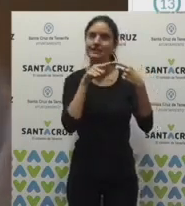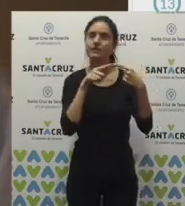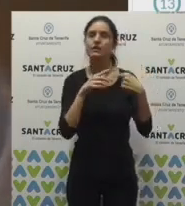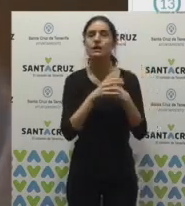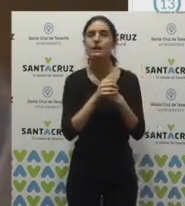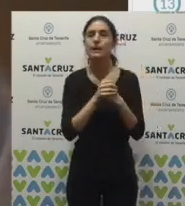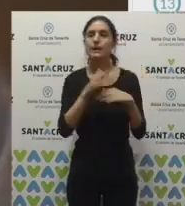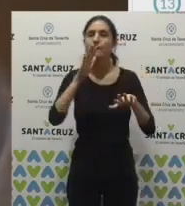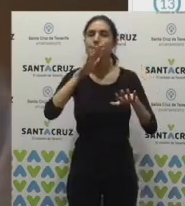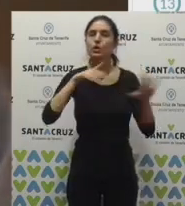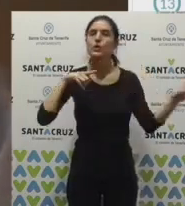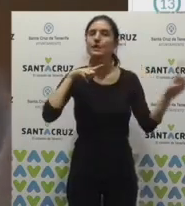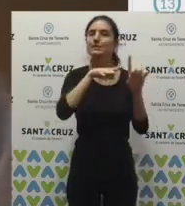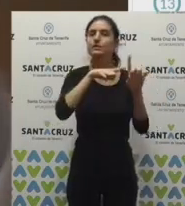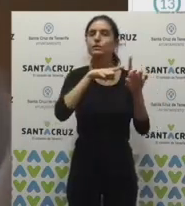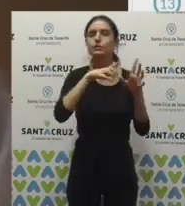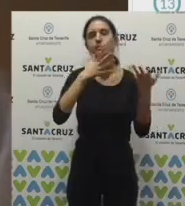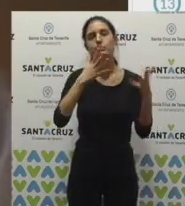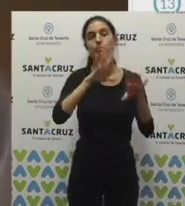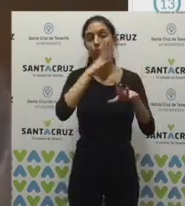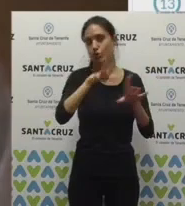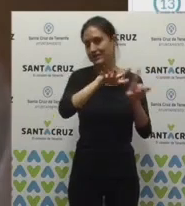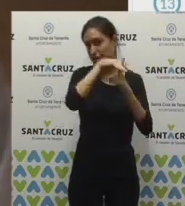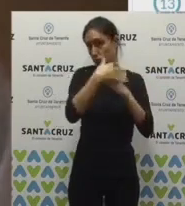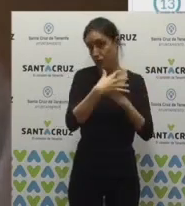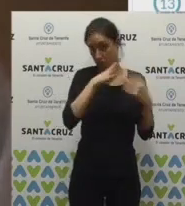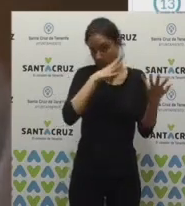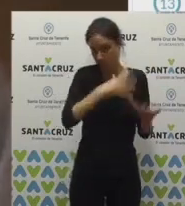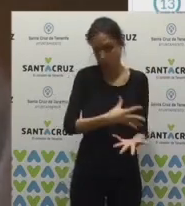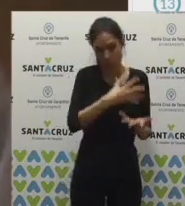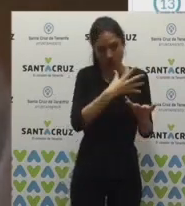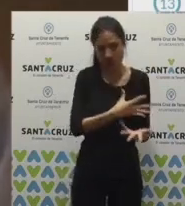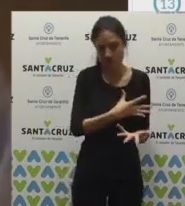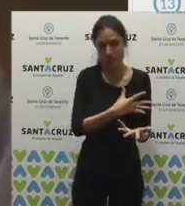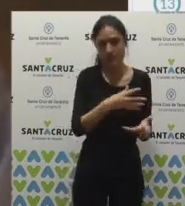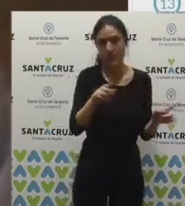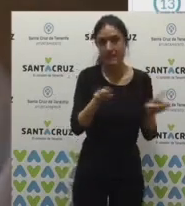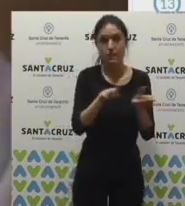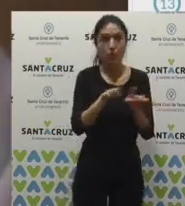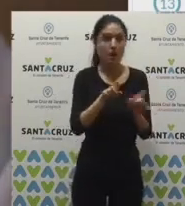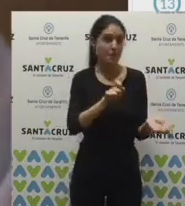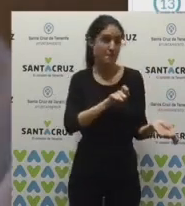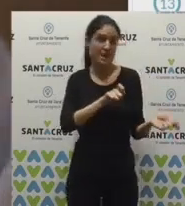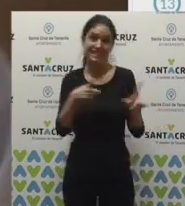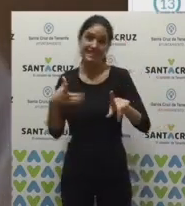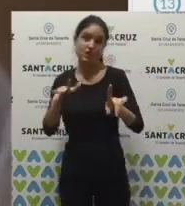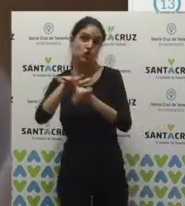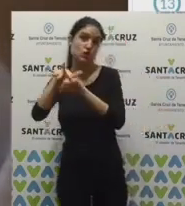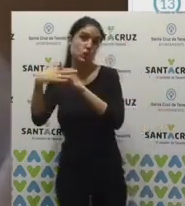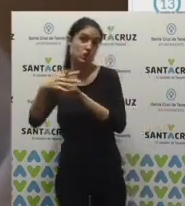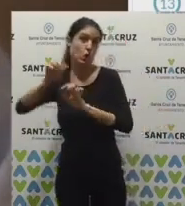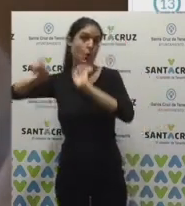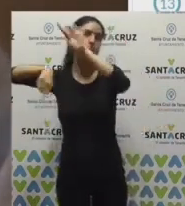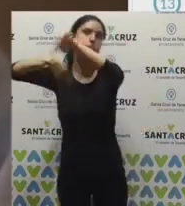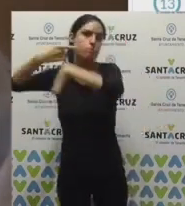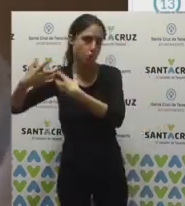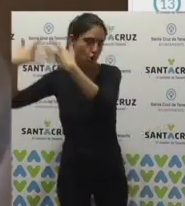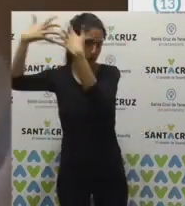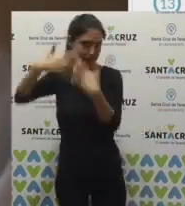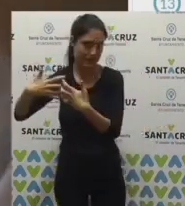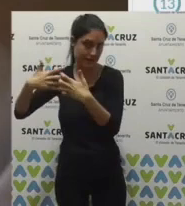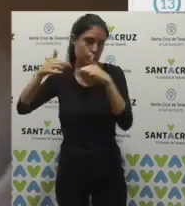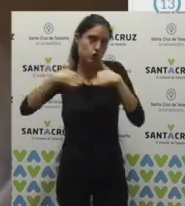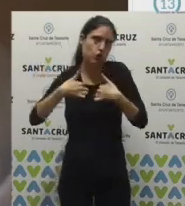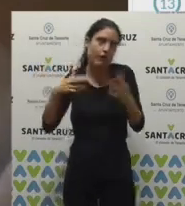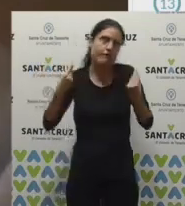de intentar en esta situación que nos encontramos que es lo más parecido probablemente que tengamos una posguerra ojalá sea lo más parecido yo nunca ha vivido una situación de